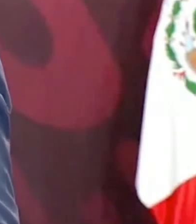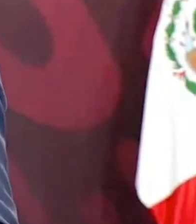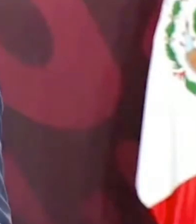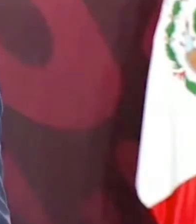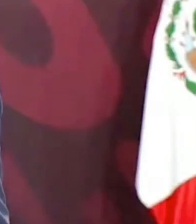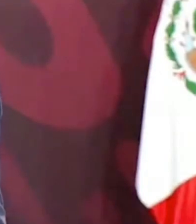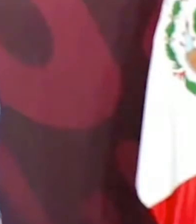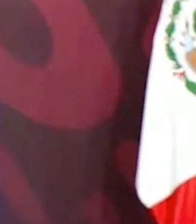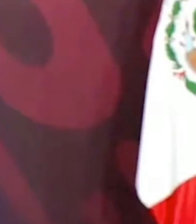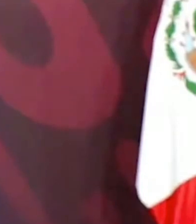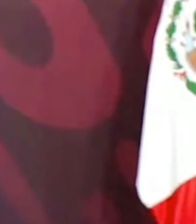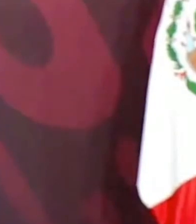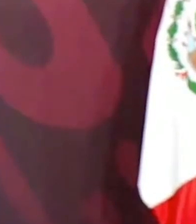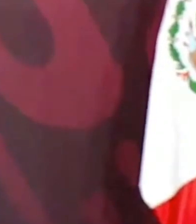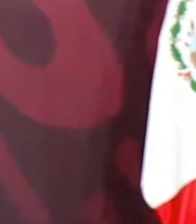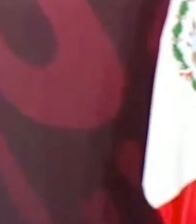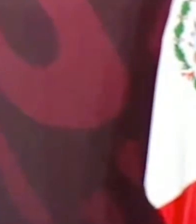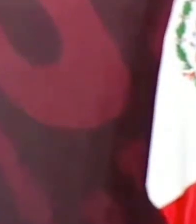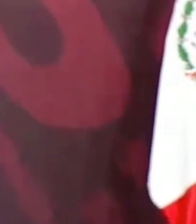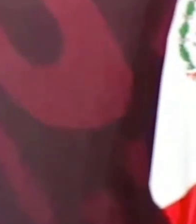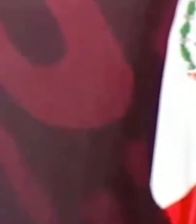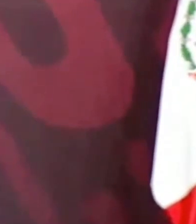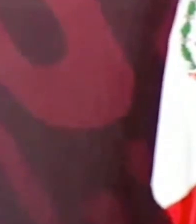Ya las reglas se fijaron